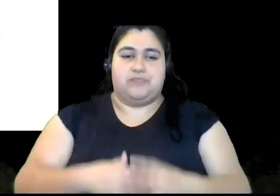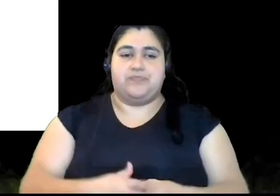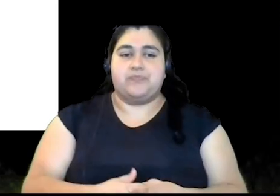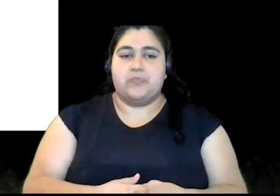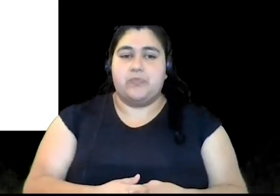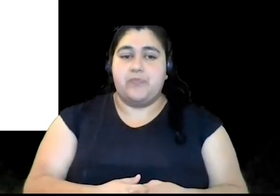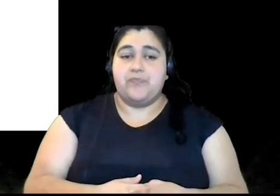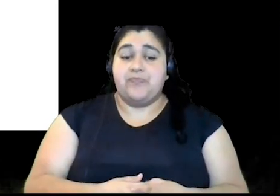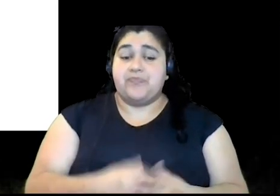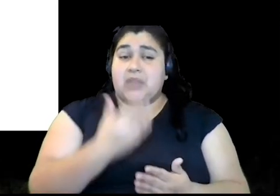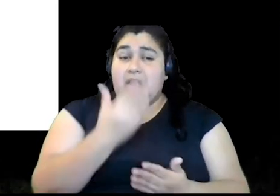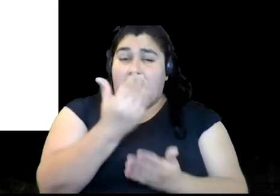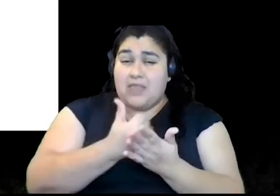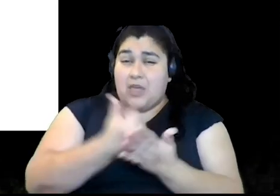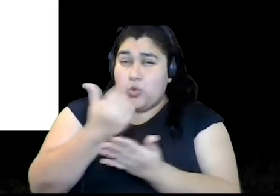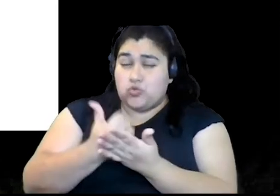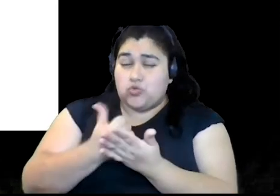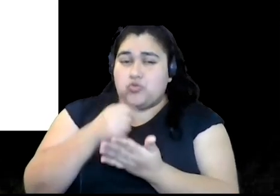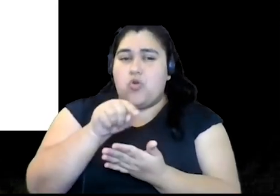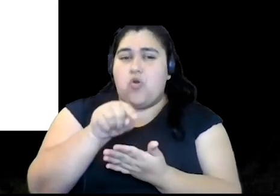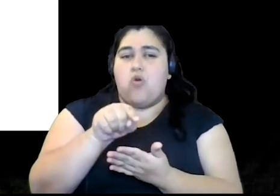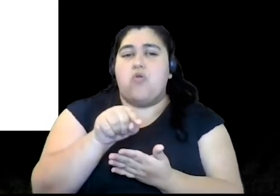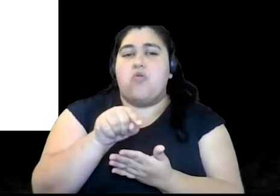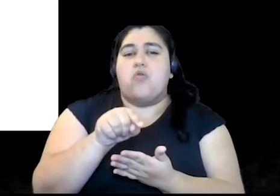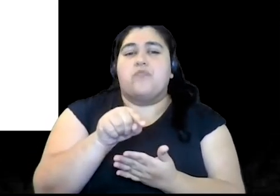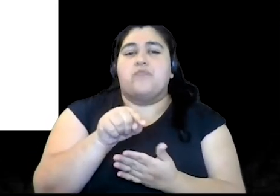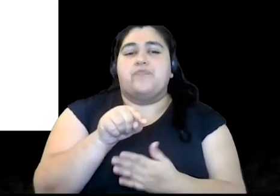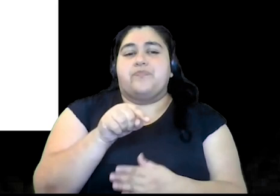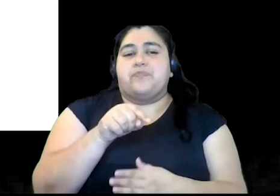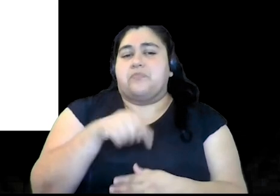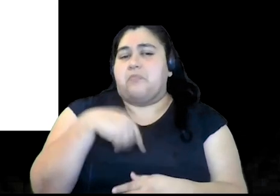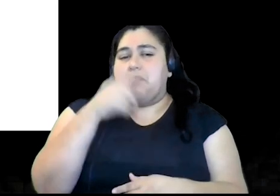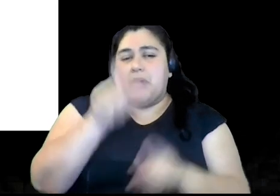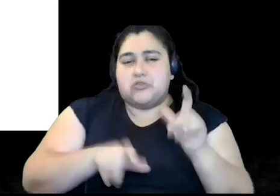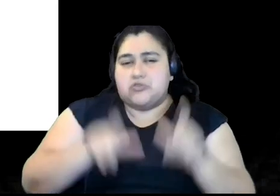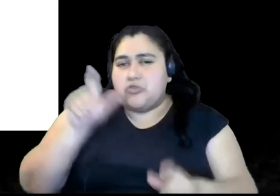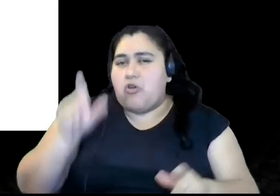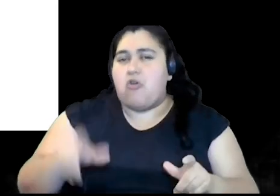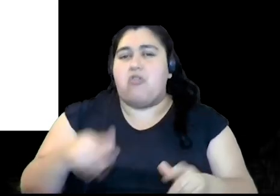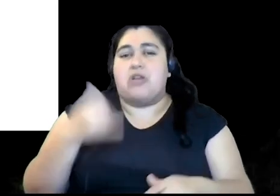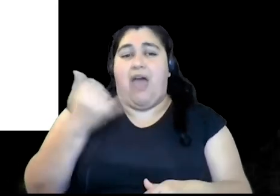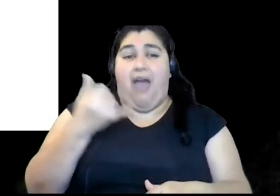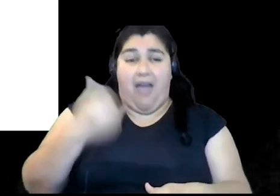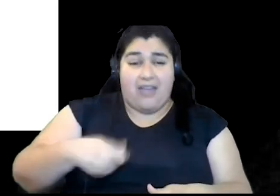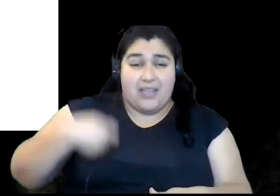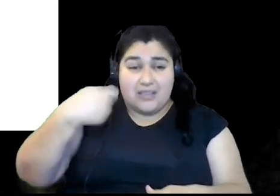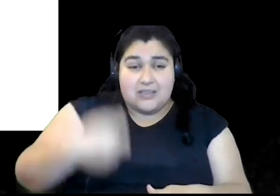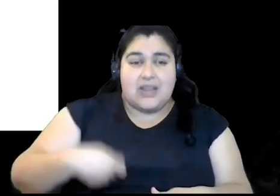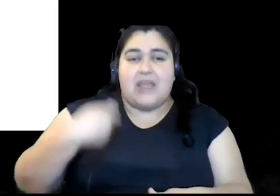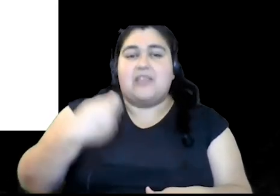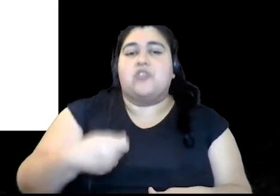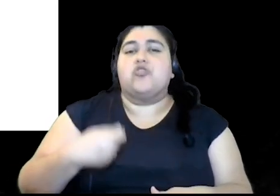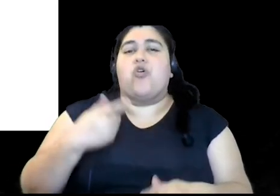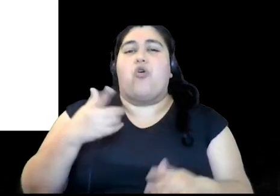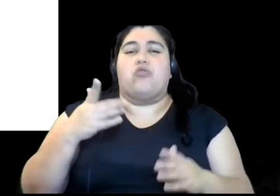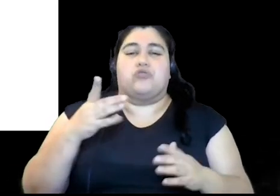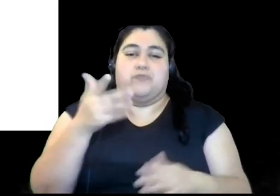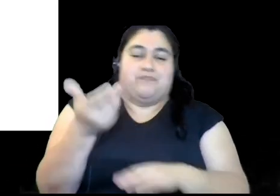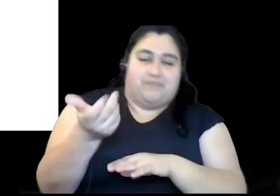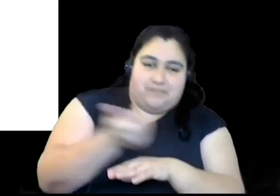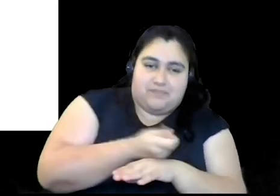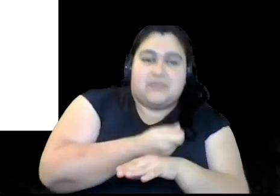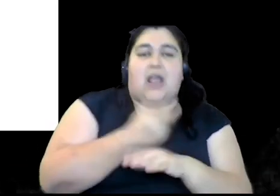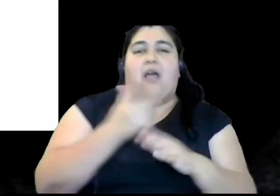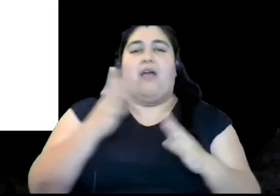En deducciones generales, todo contribuyente, persona humana que tenga créditos hipotecarios